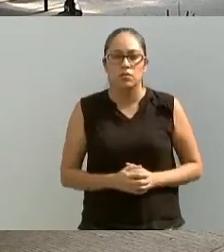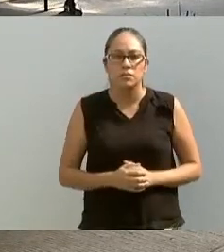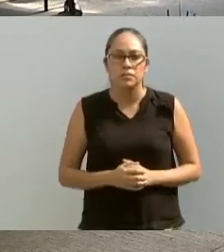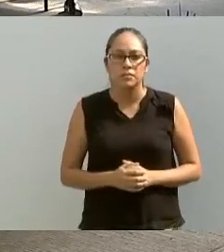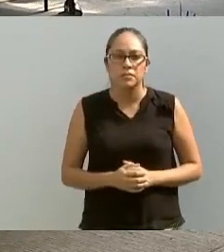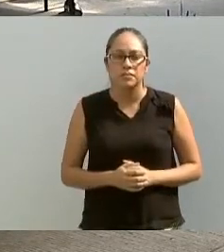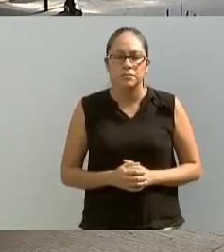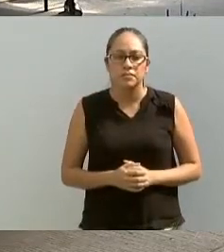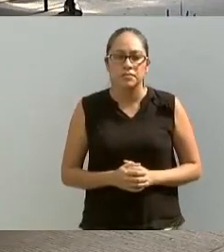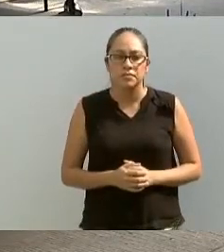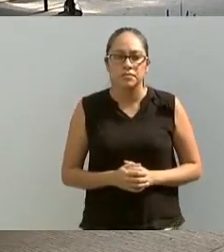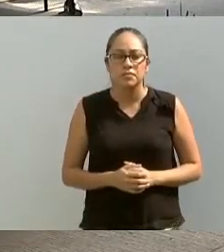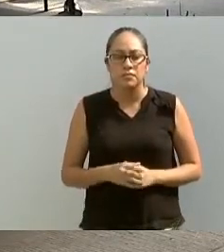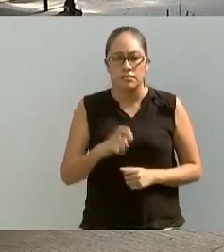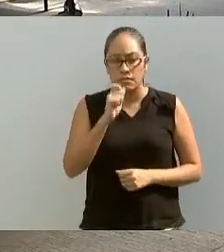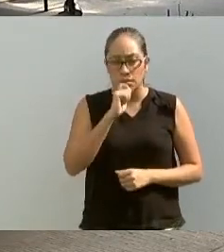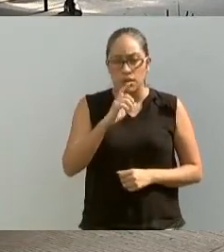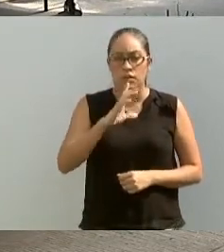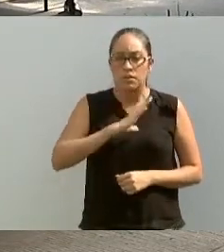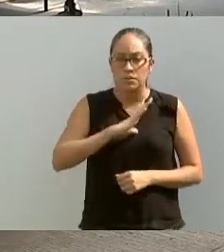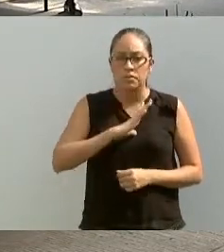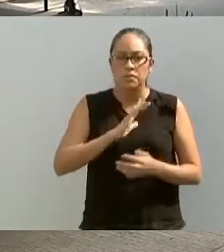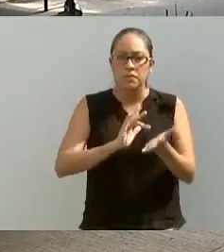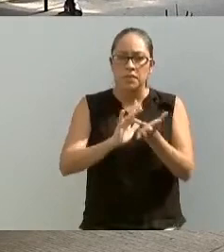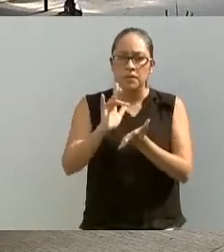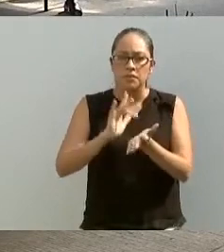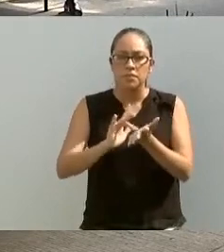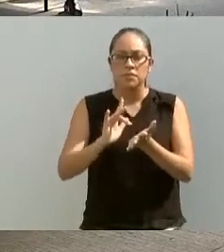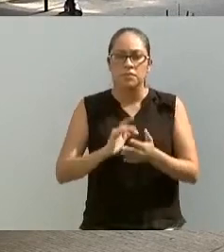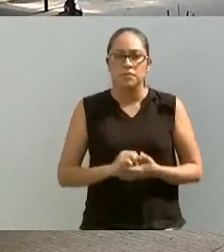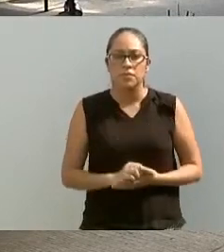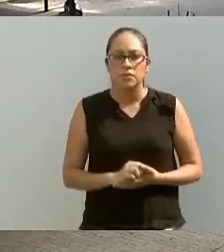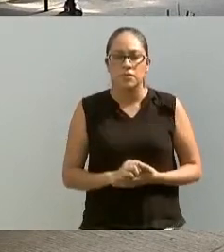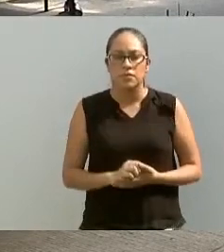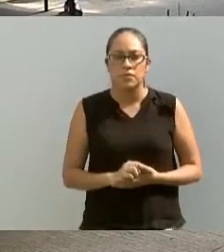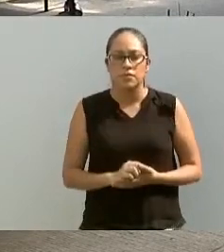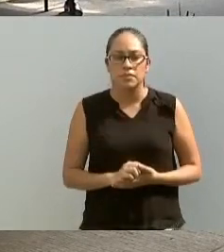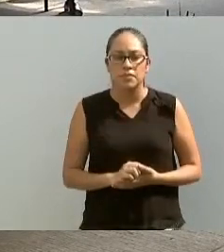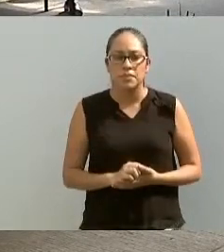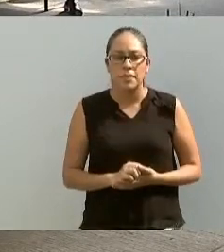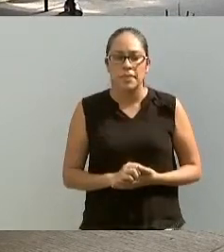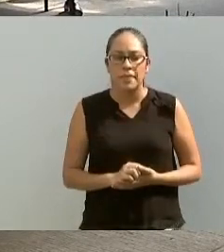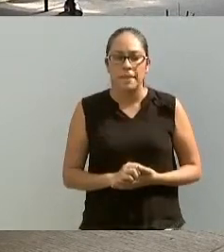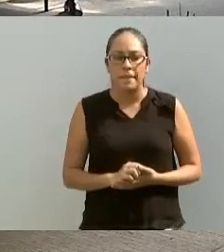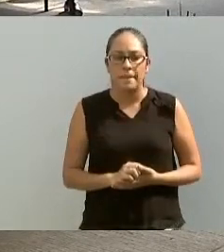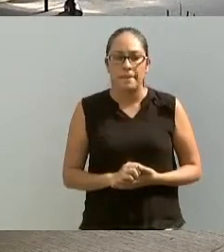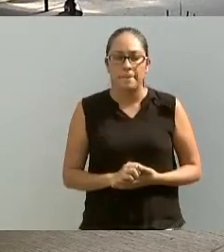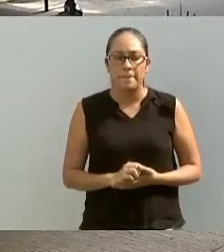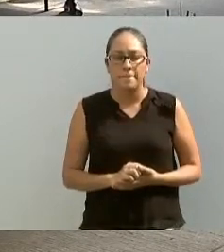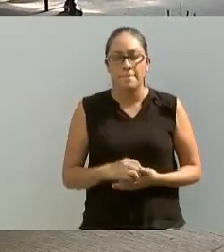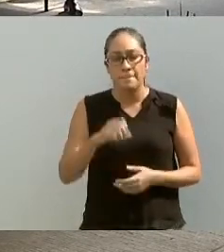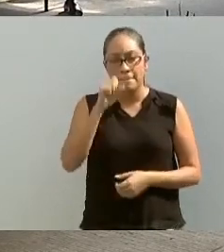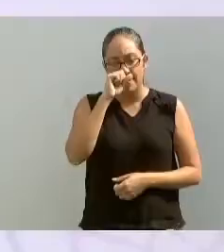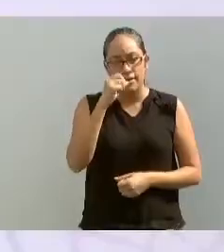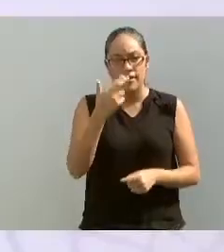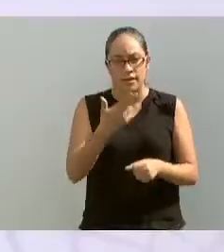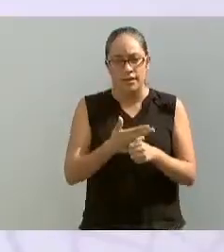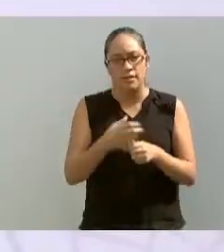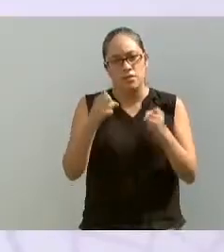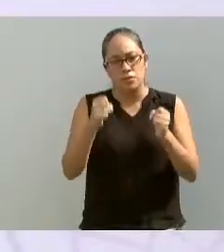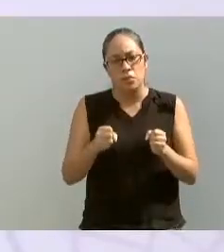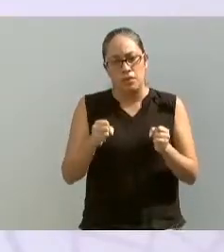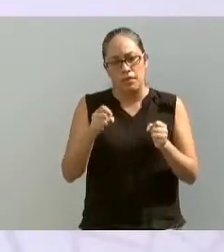luego contamos con el apoyo de la Secretaría de Seguridad Pública,